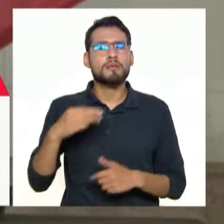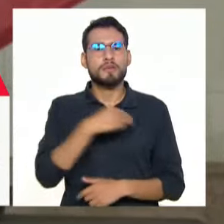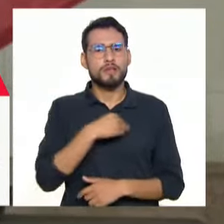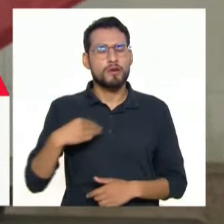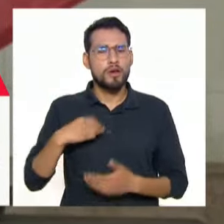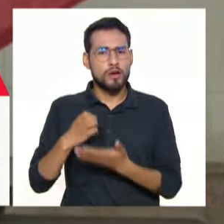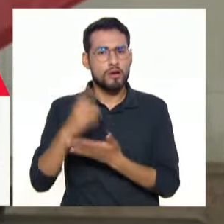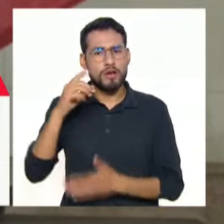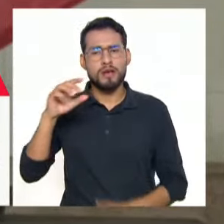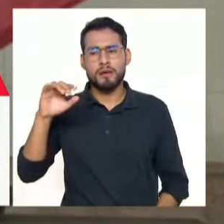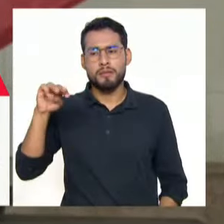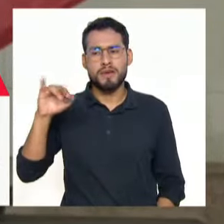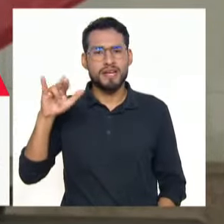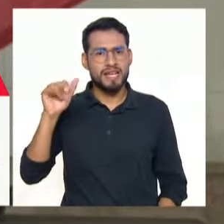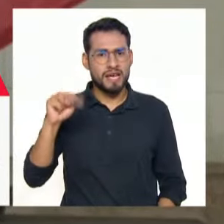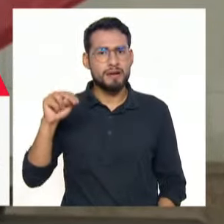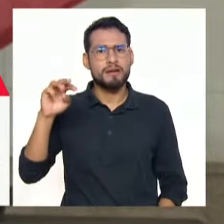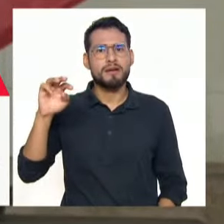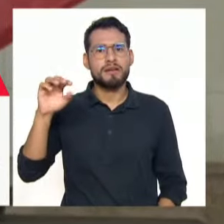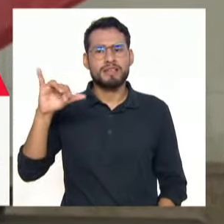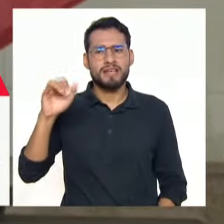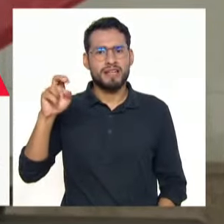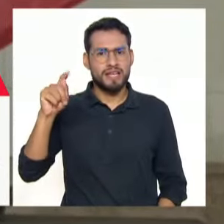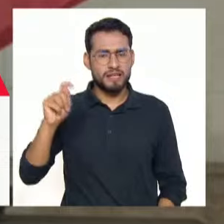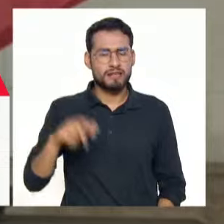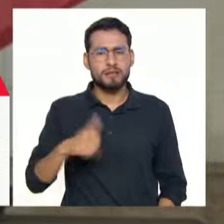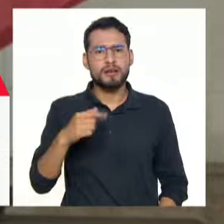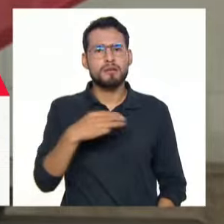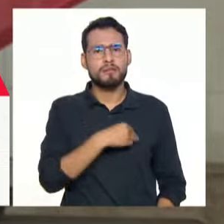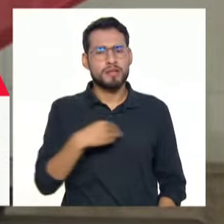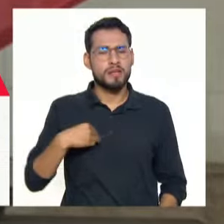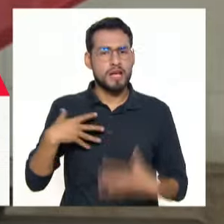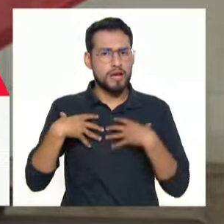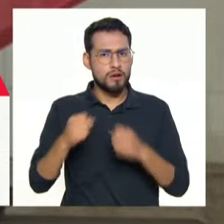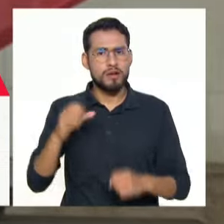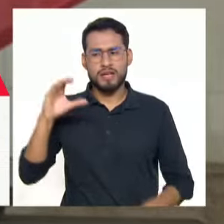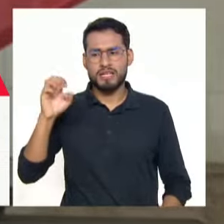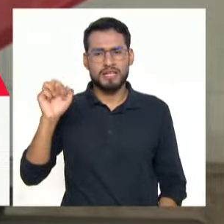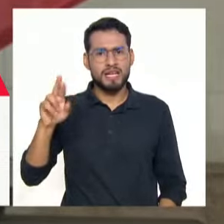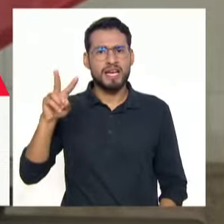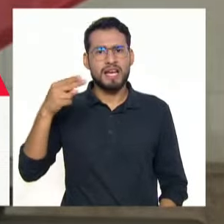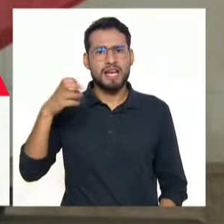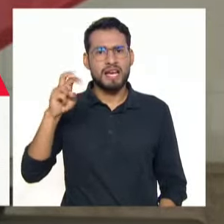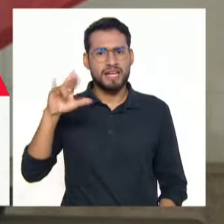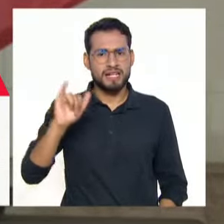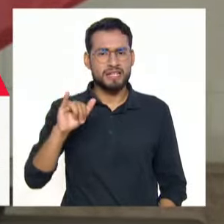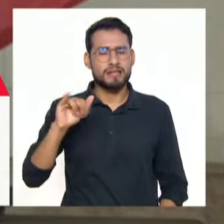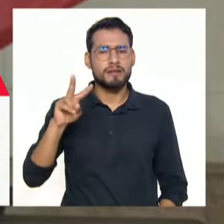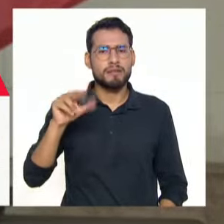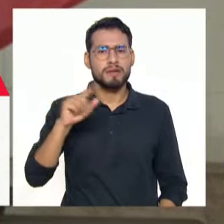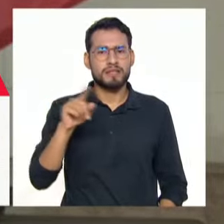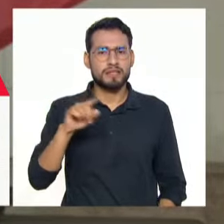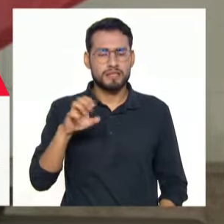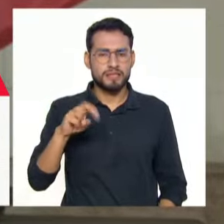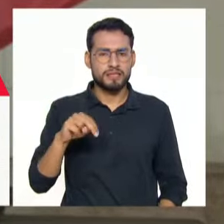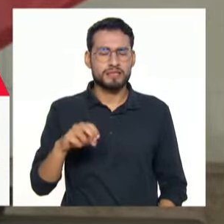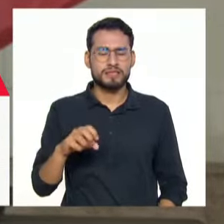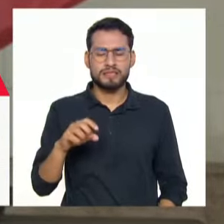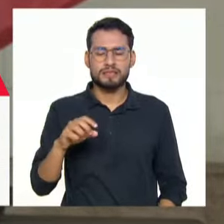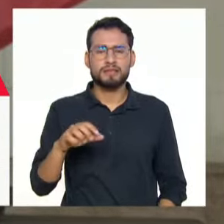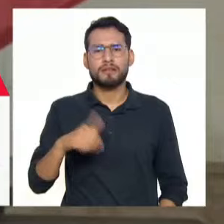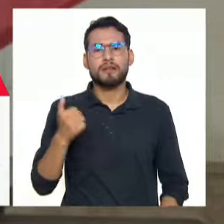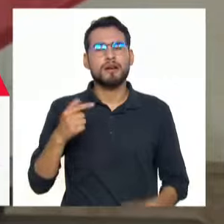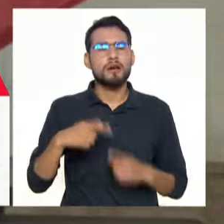Educación, Miriam Yanet Ponce Vértiz. Ministerio de Salud, César Henry Vázquez Sánchez.